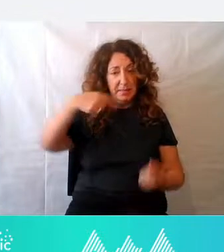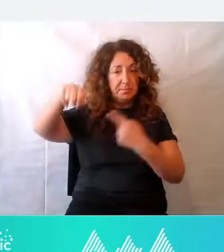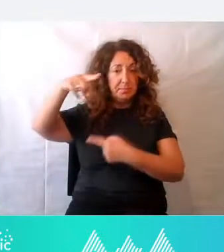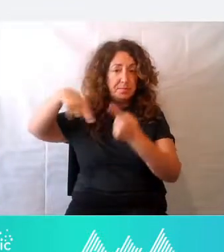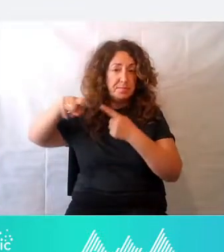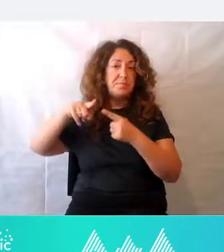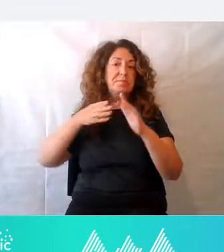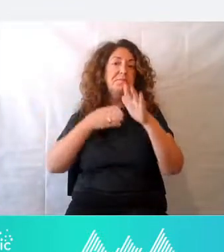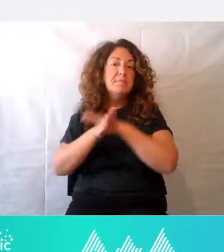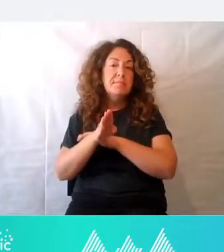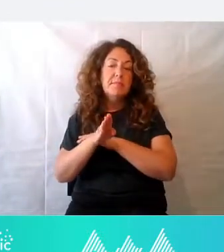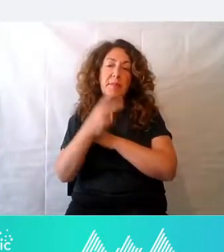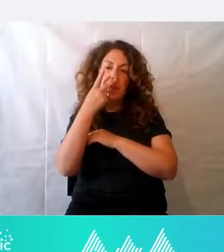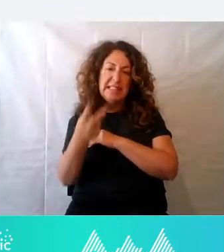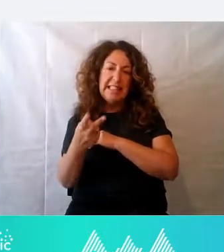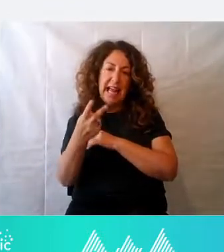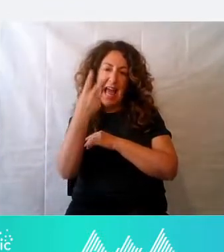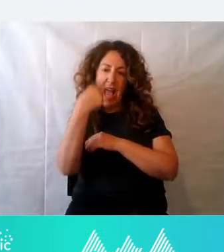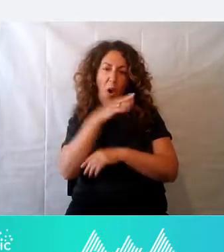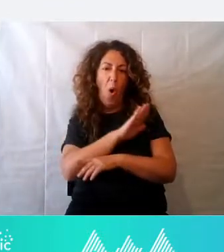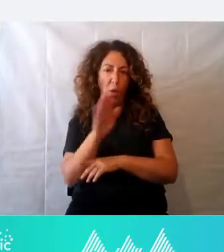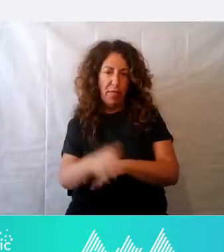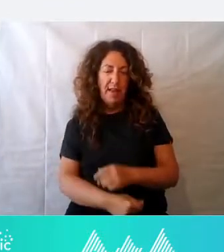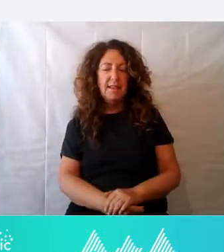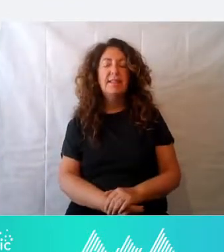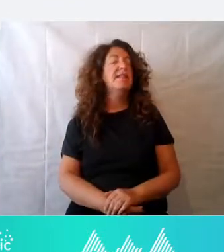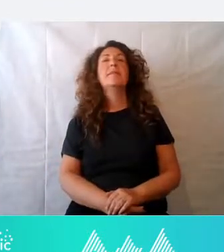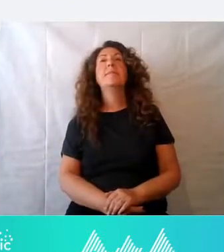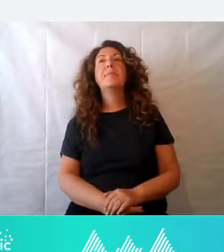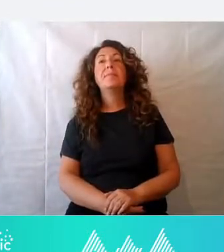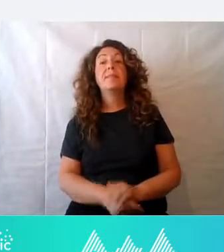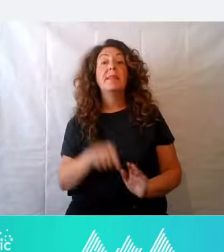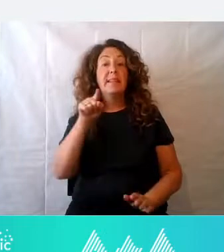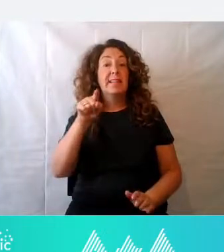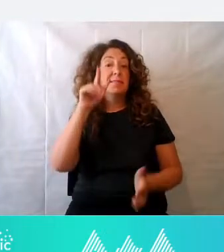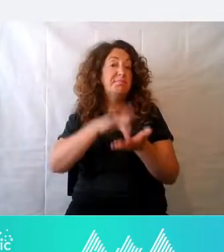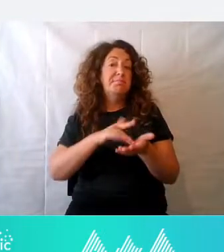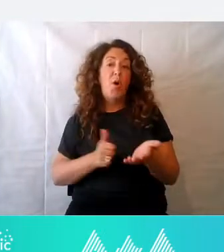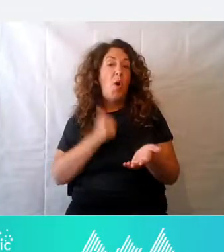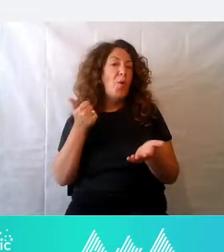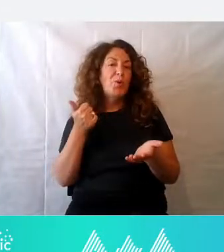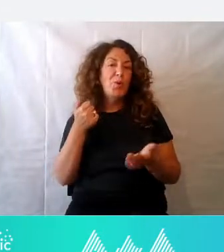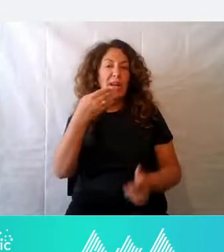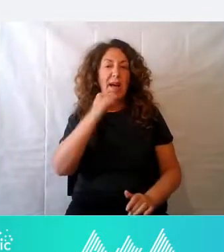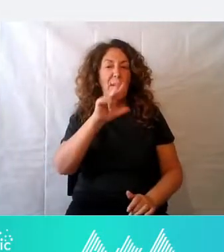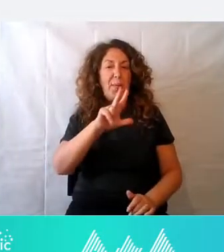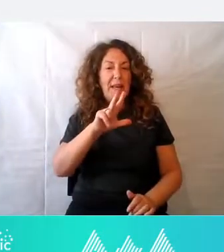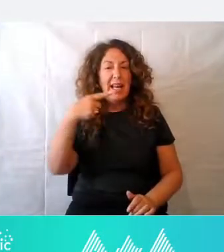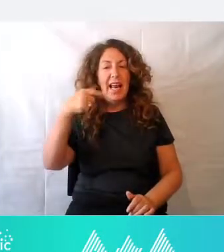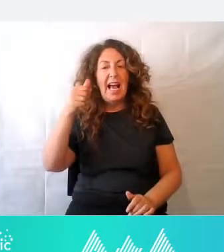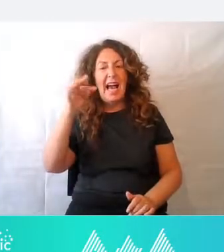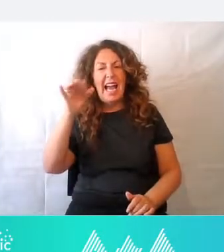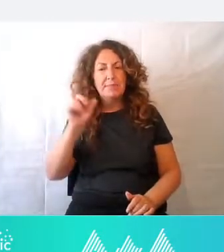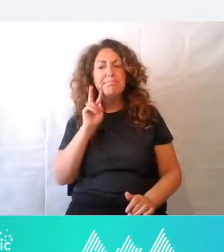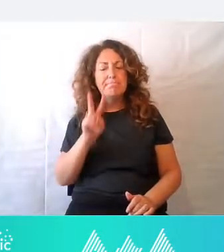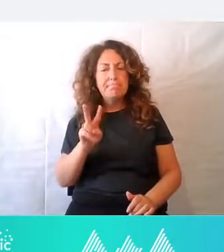visita a la 11 y esa fue la oportunidad también para para bill gates de entender en las necesidades de